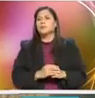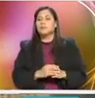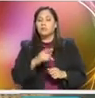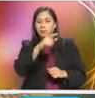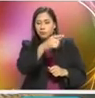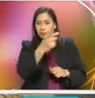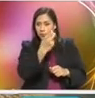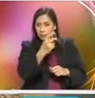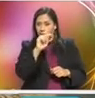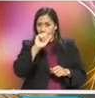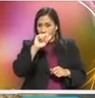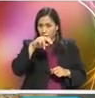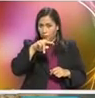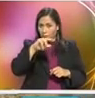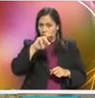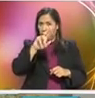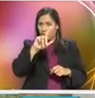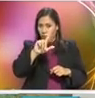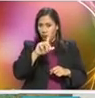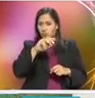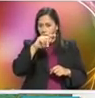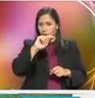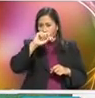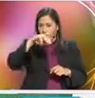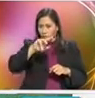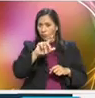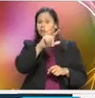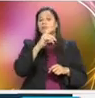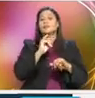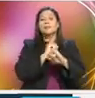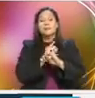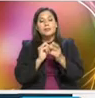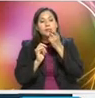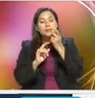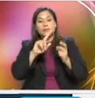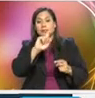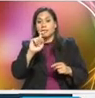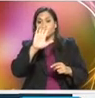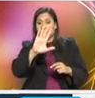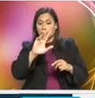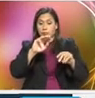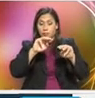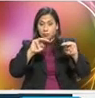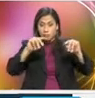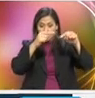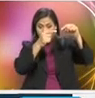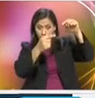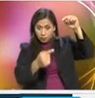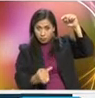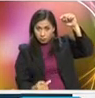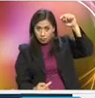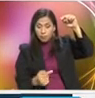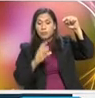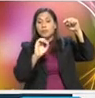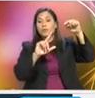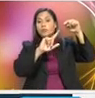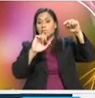es la de Tamul, porque hay alguna diferencia en internet, dicen 105 metros o 150 metros de caída, que es